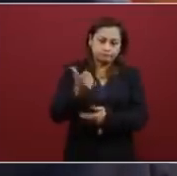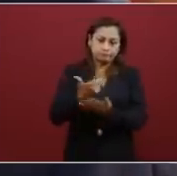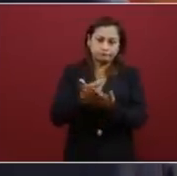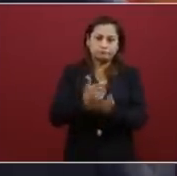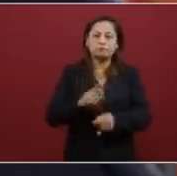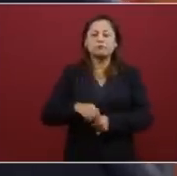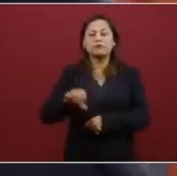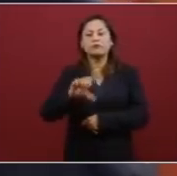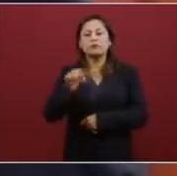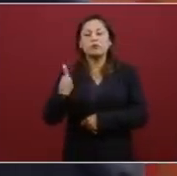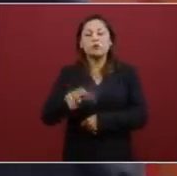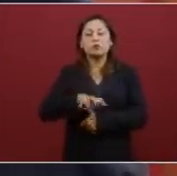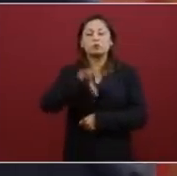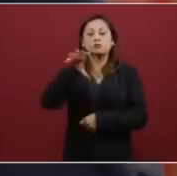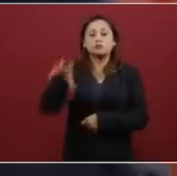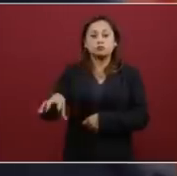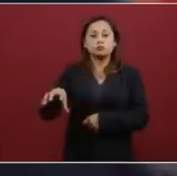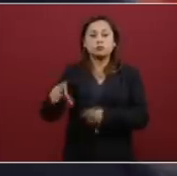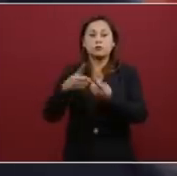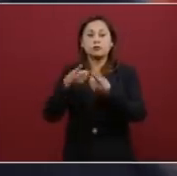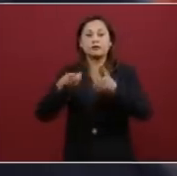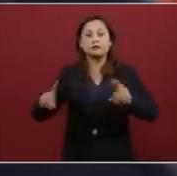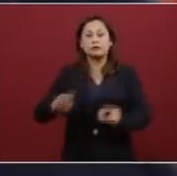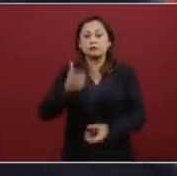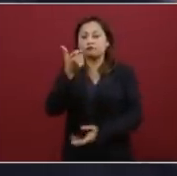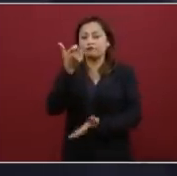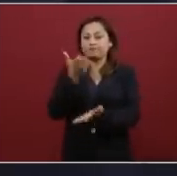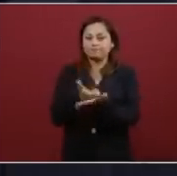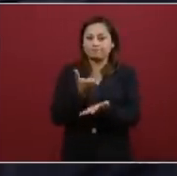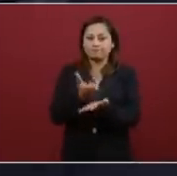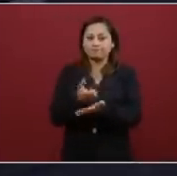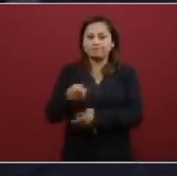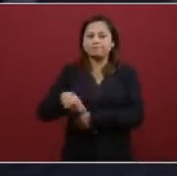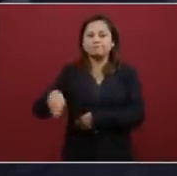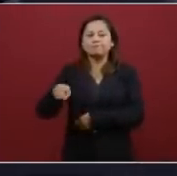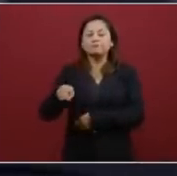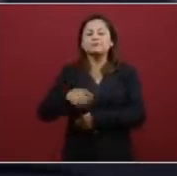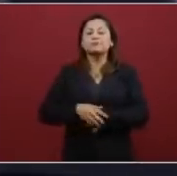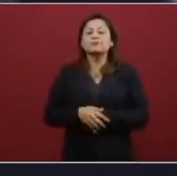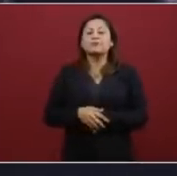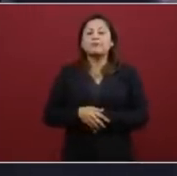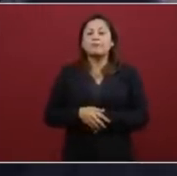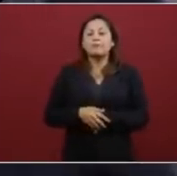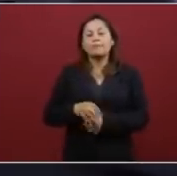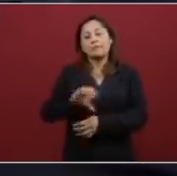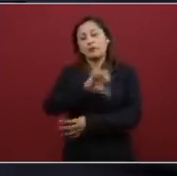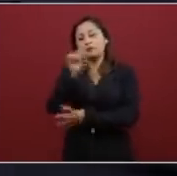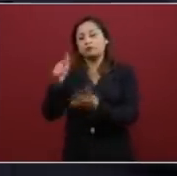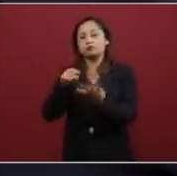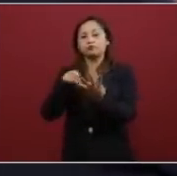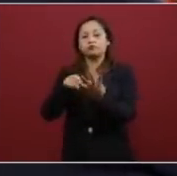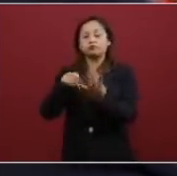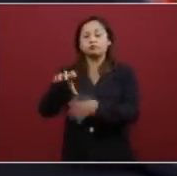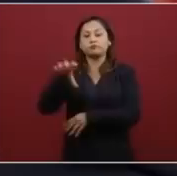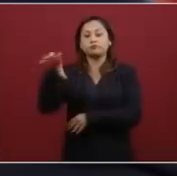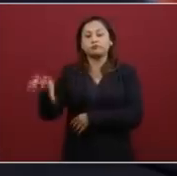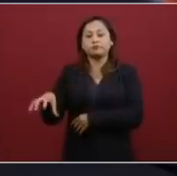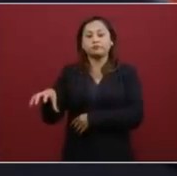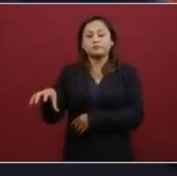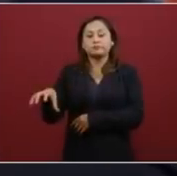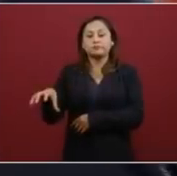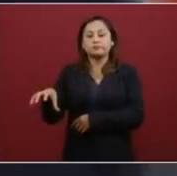y desarrollo económico, el gabinete de